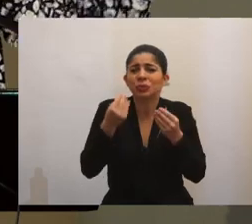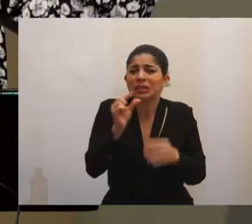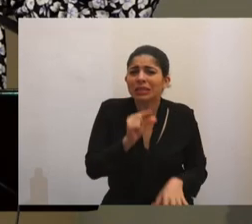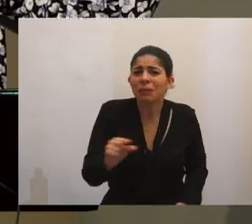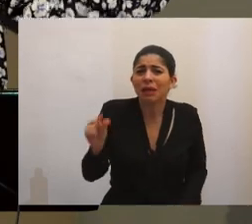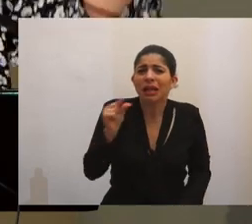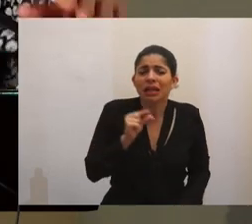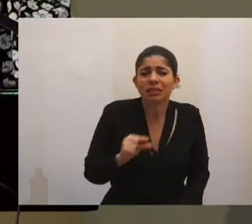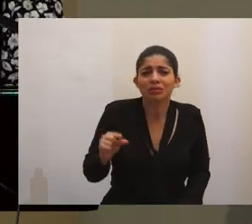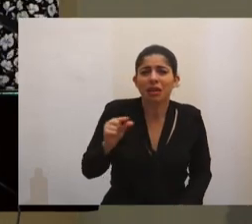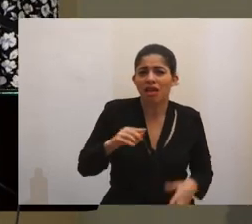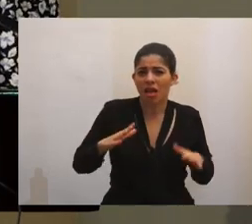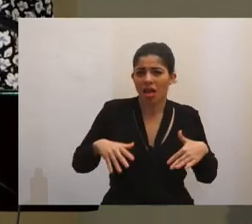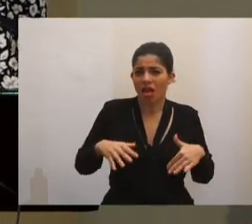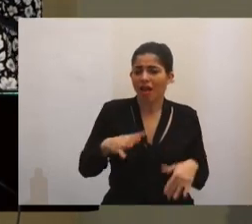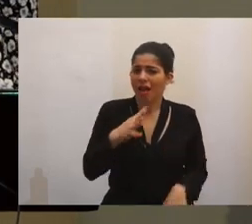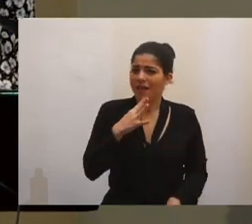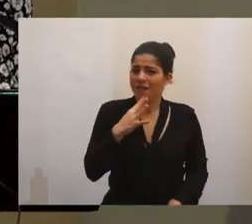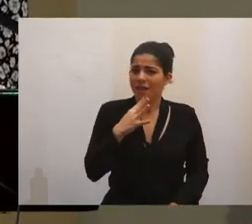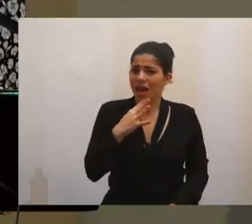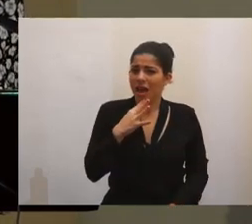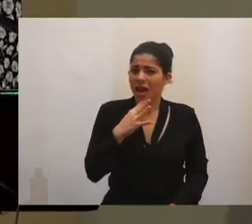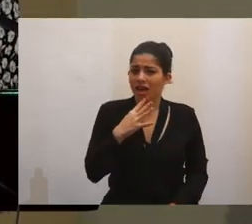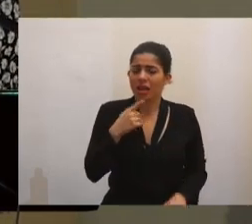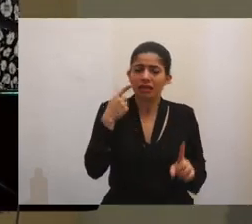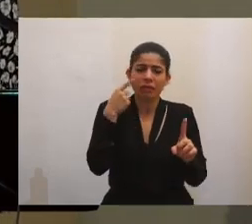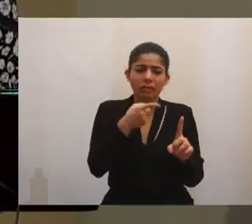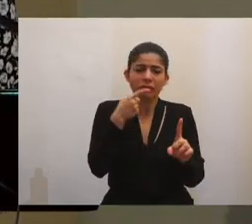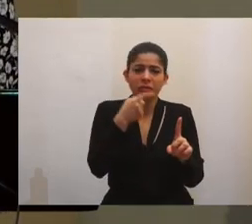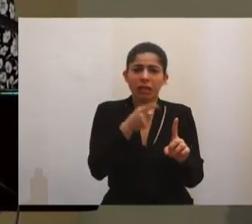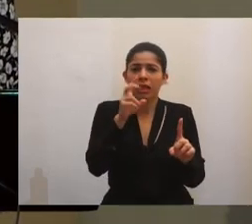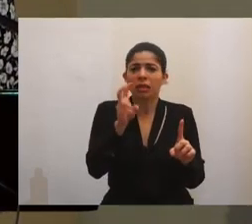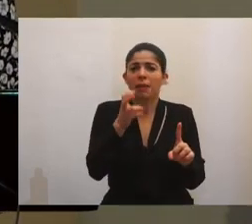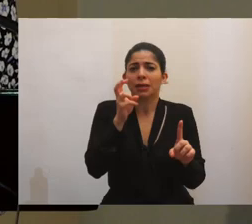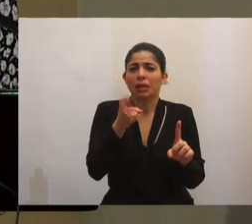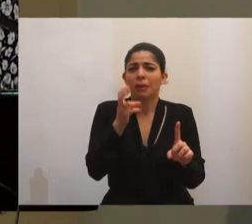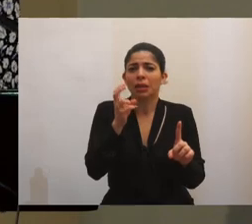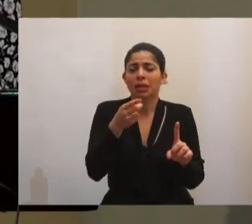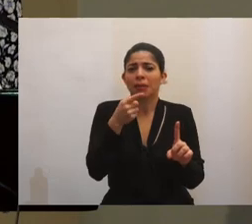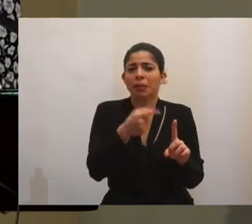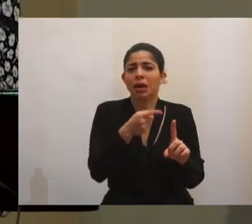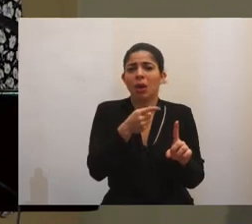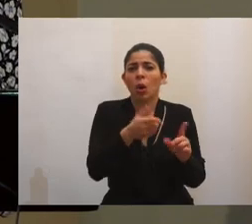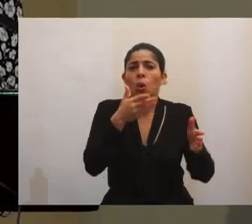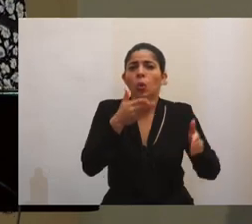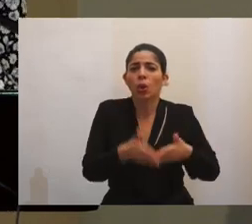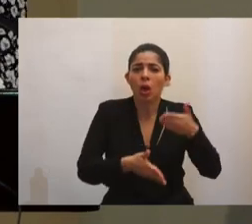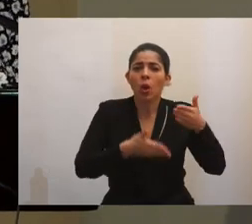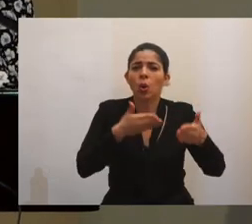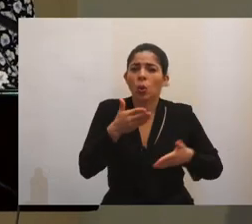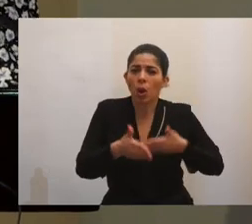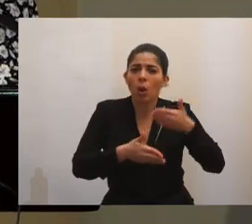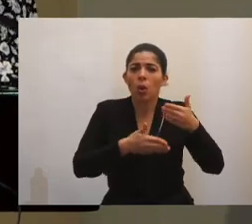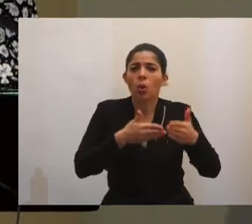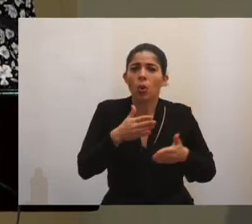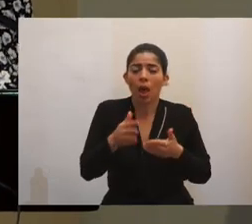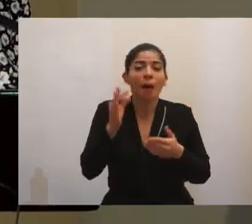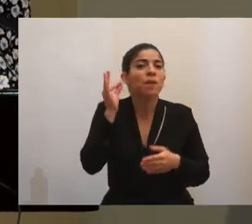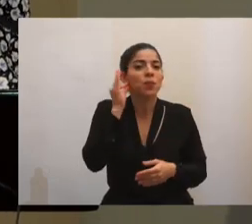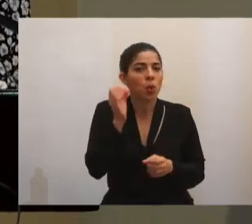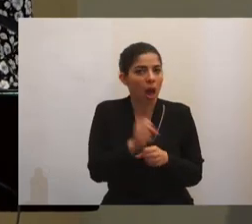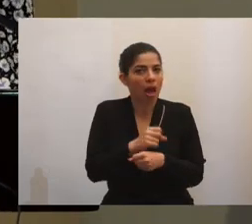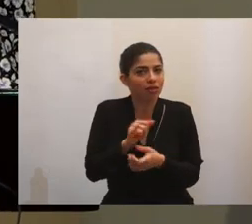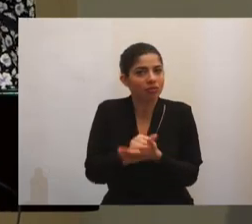sin hablar de otro tema que no sea el de cuidar. Eso es lo que hacemos las